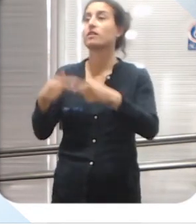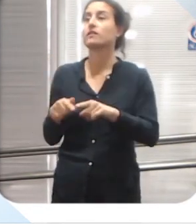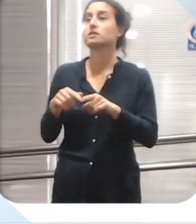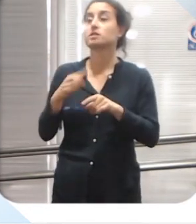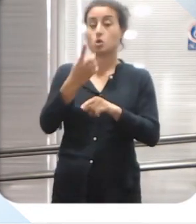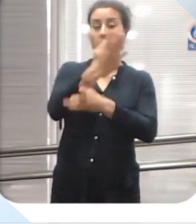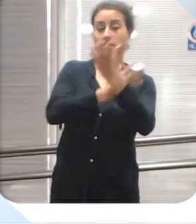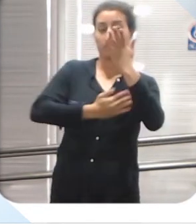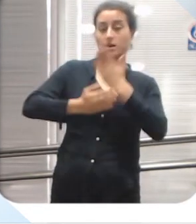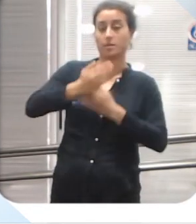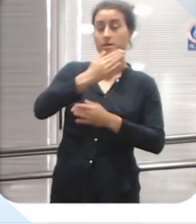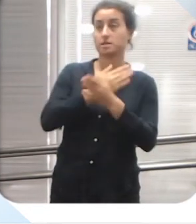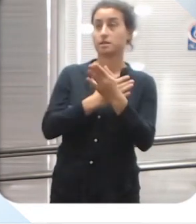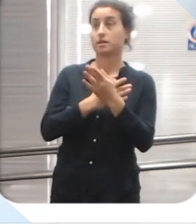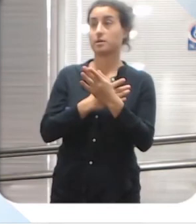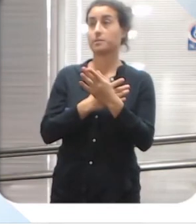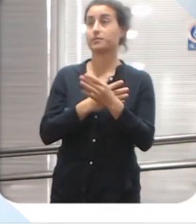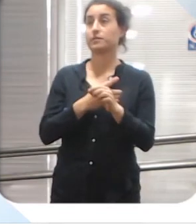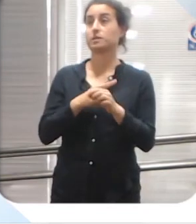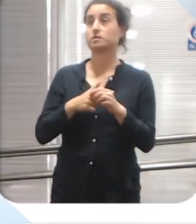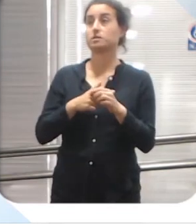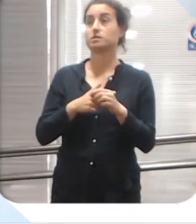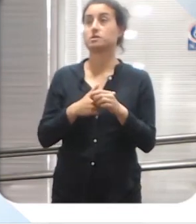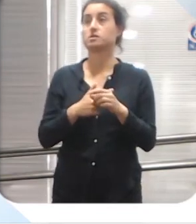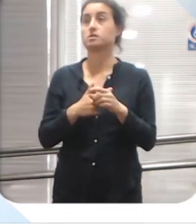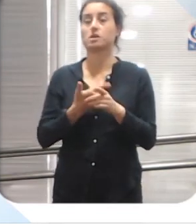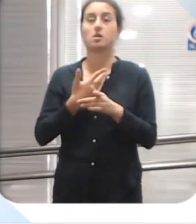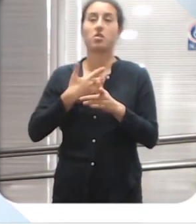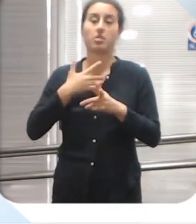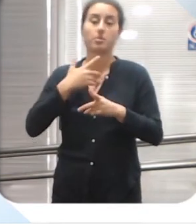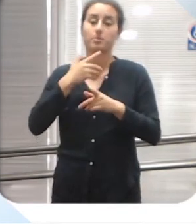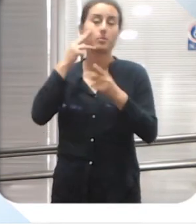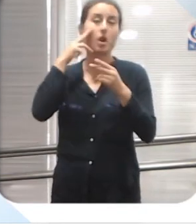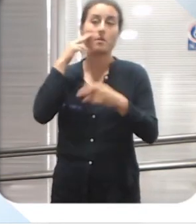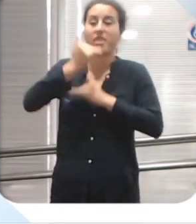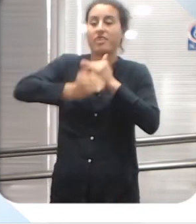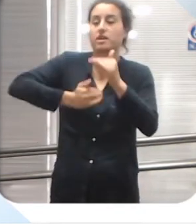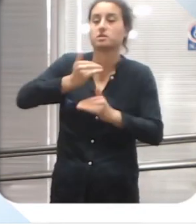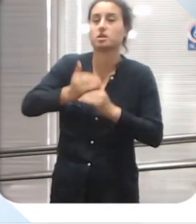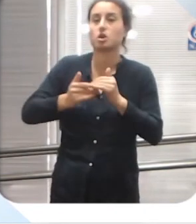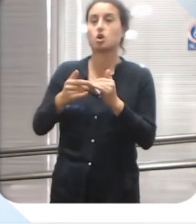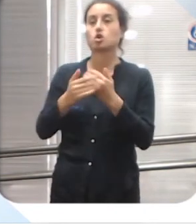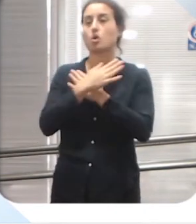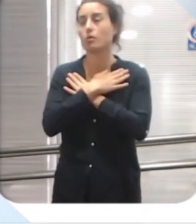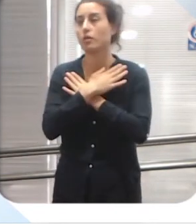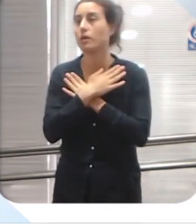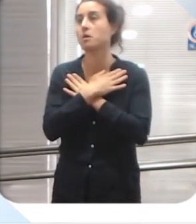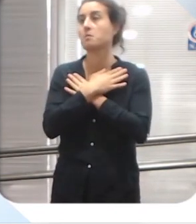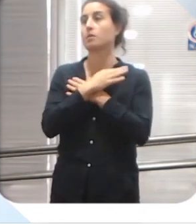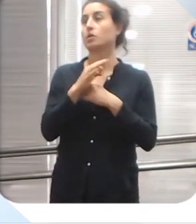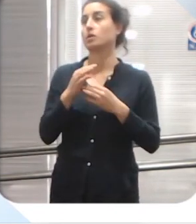una discapacidad, sea un trastorno generalizado del desarrollo, un TEA, un